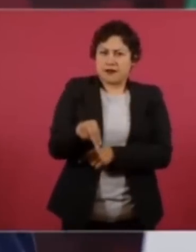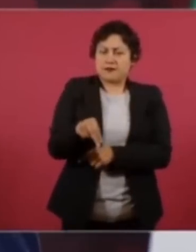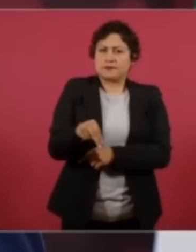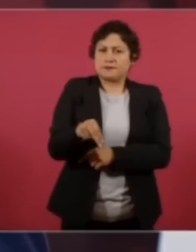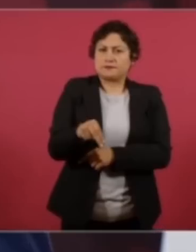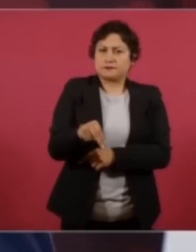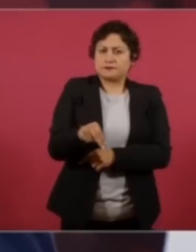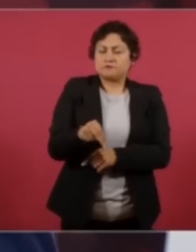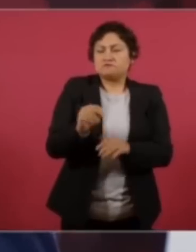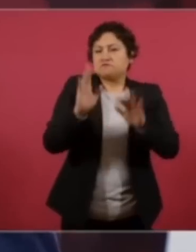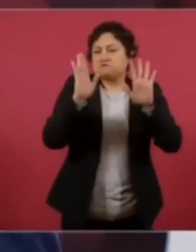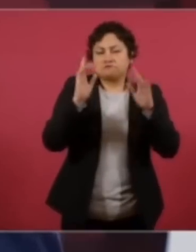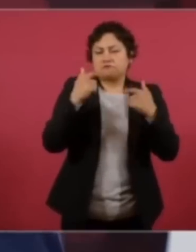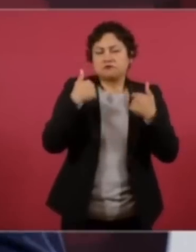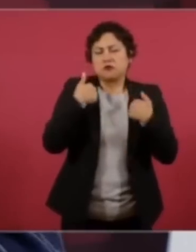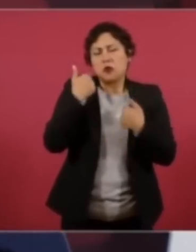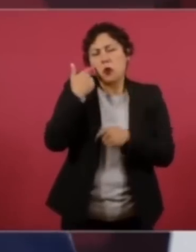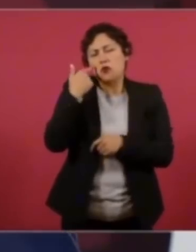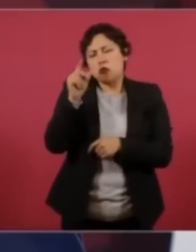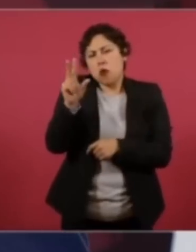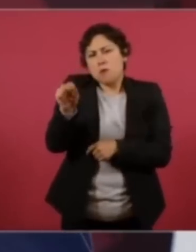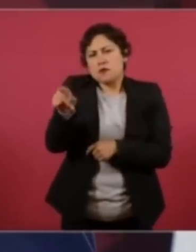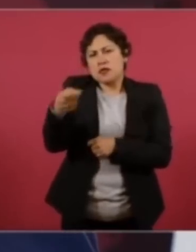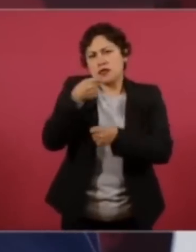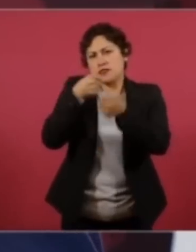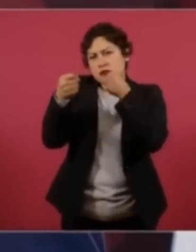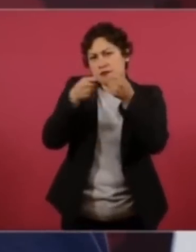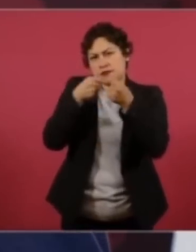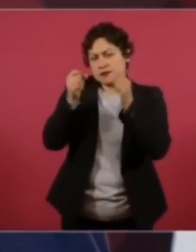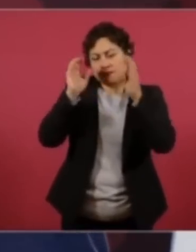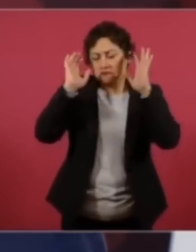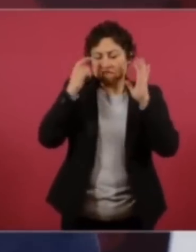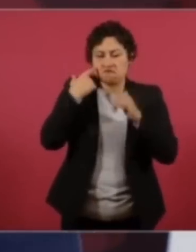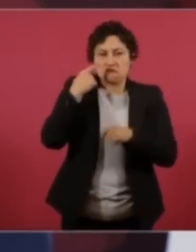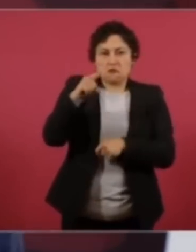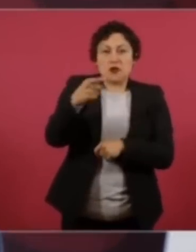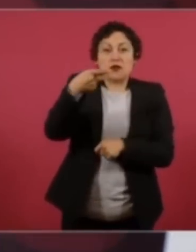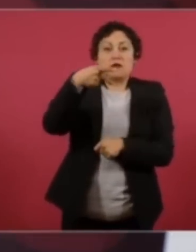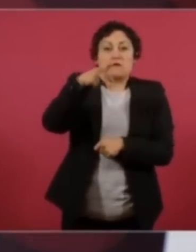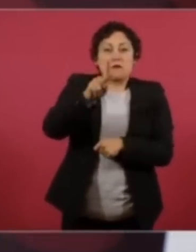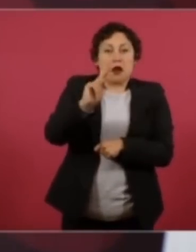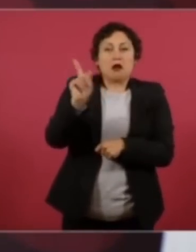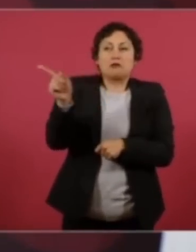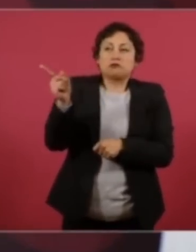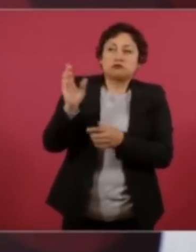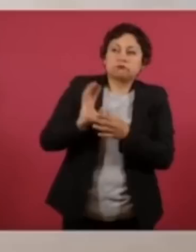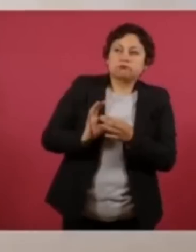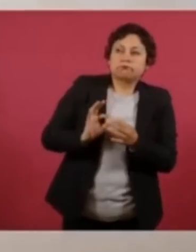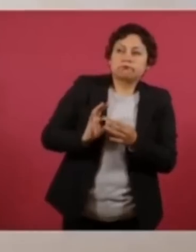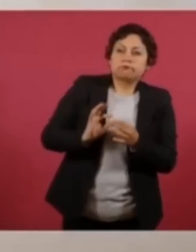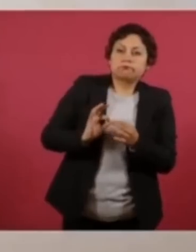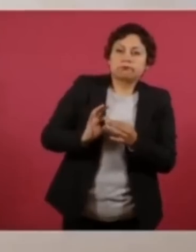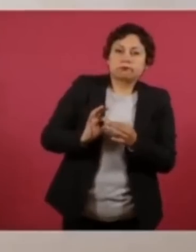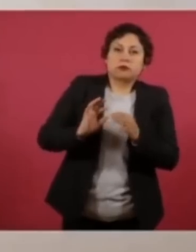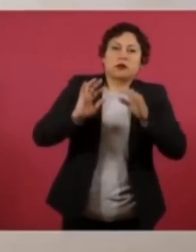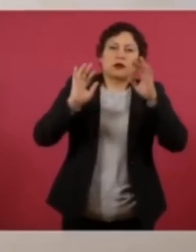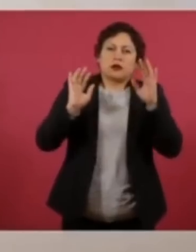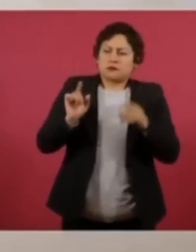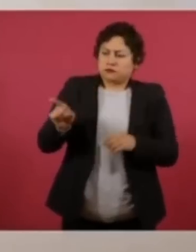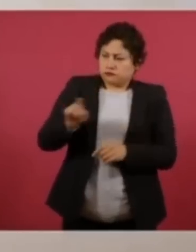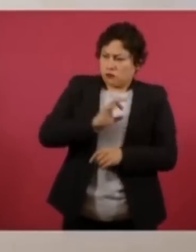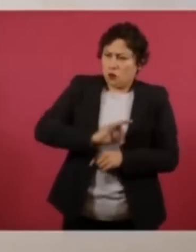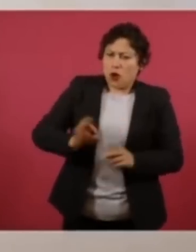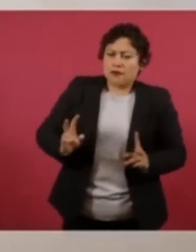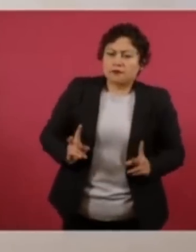entrevista, pero me platican, a lo mejor puedes sacar ahí un fragmento al